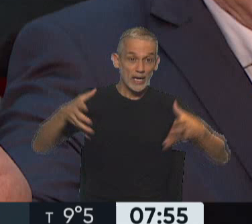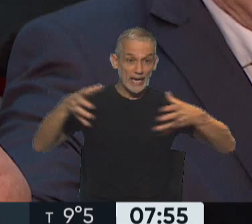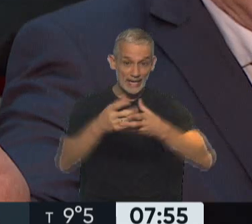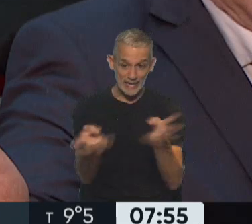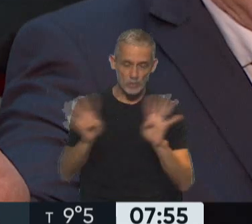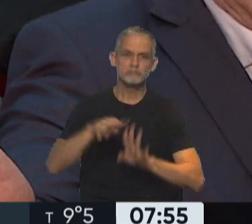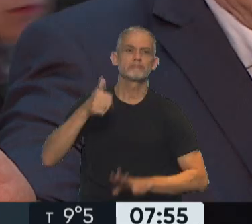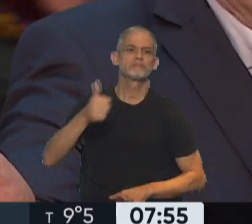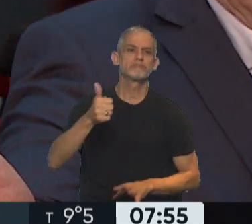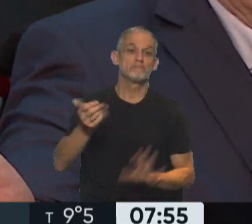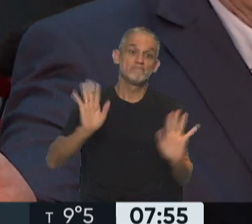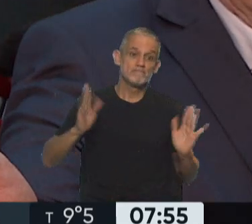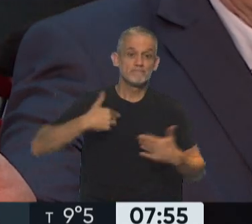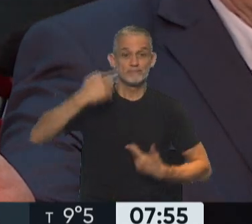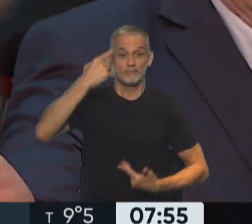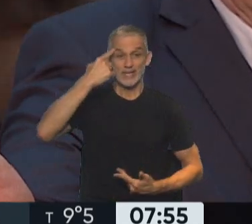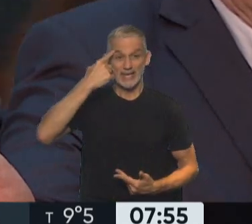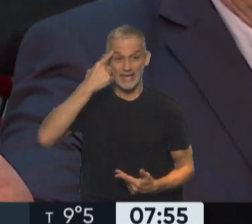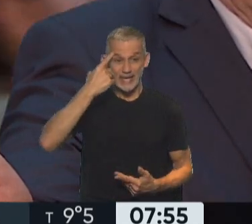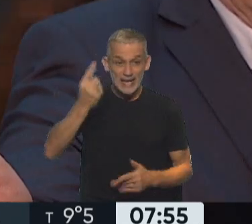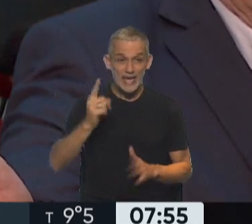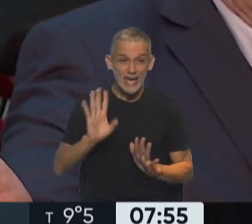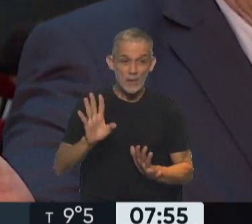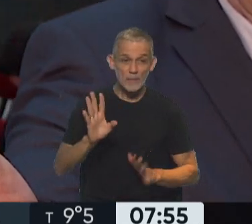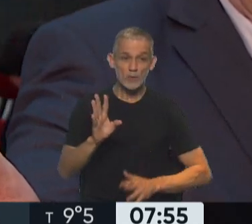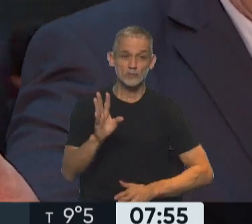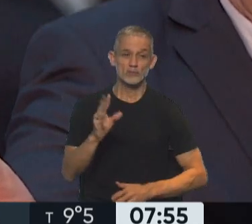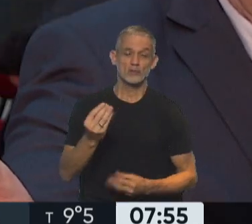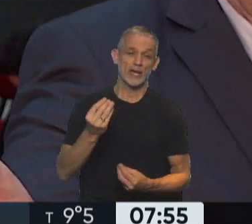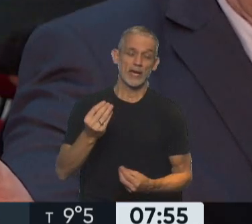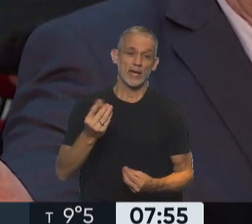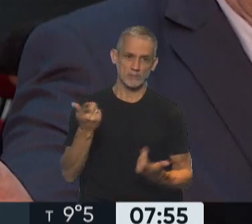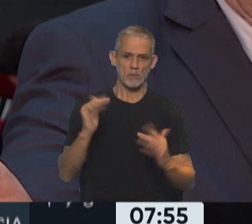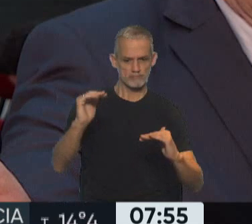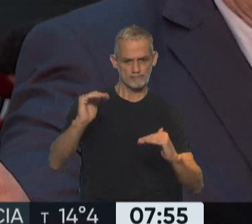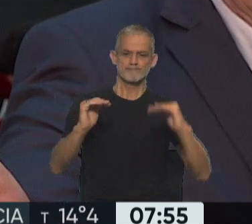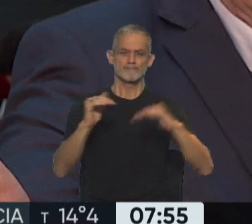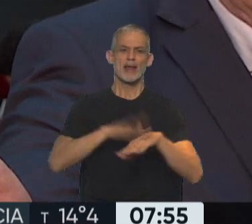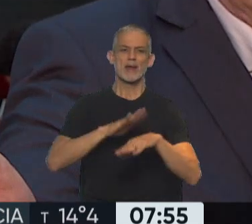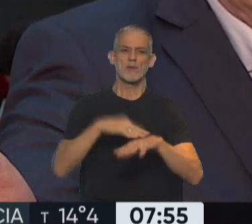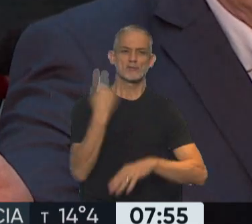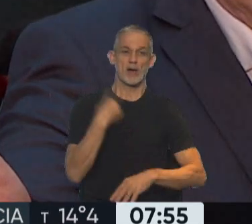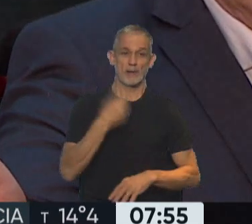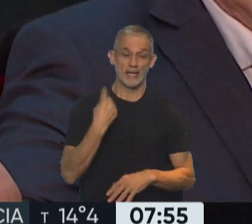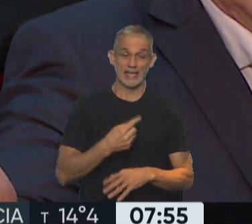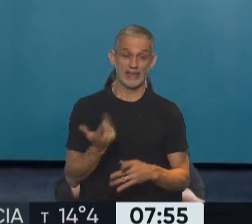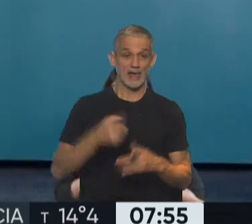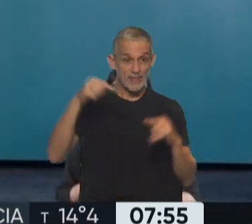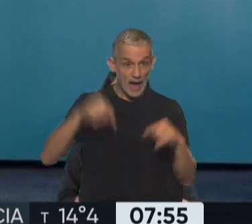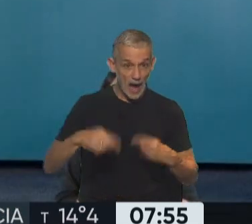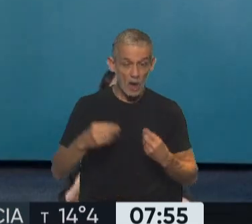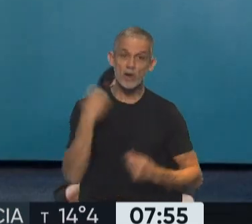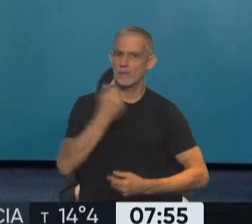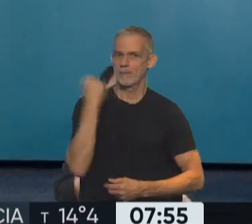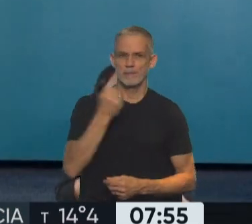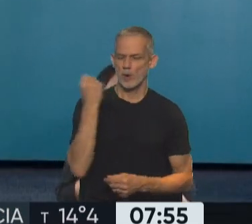trabajo, con lo cual entendemos que vamos a poder estar a la altura de las responsabilidades en estos momentos tan